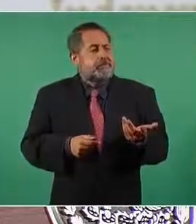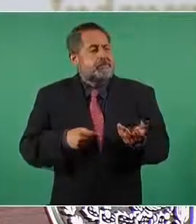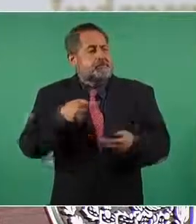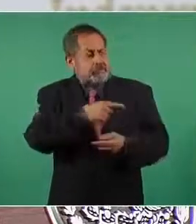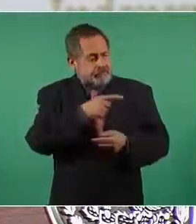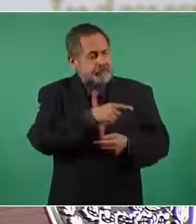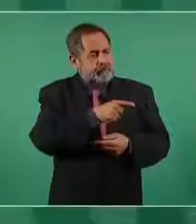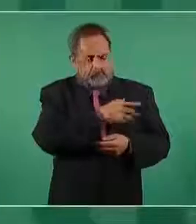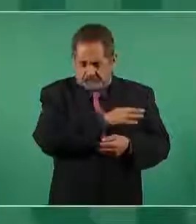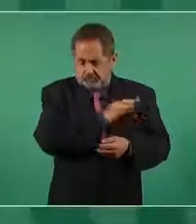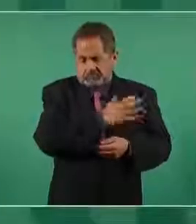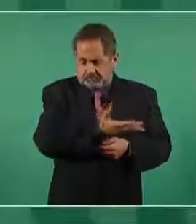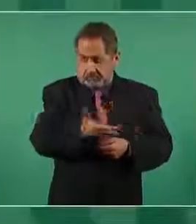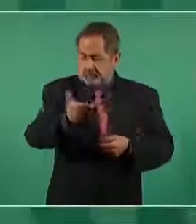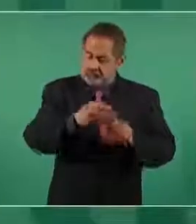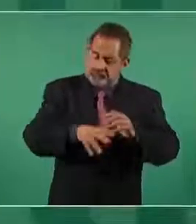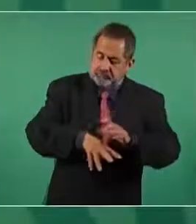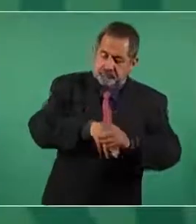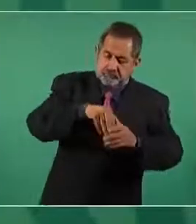pudieran